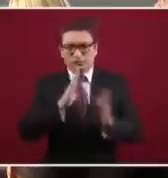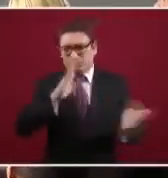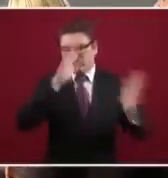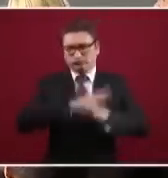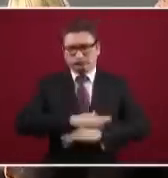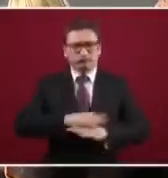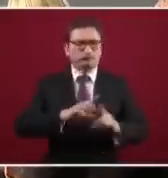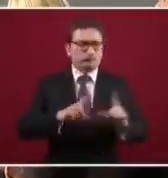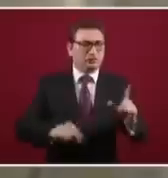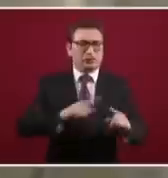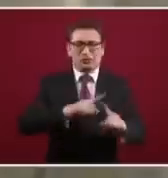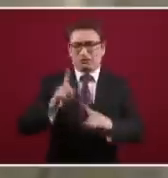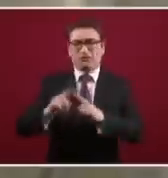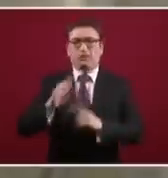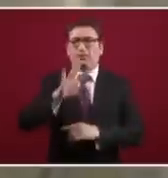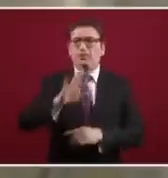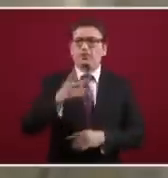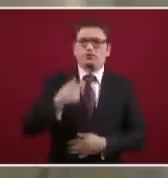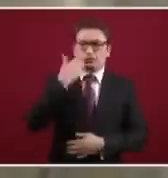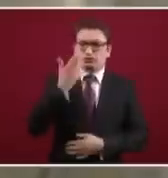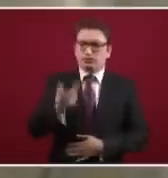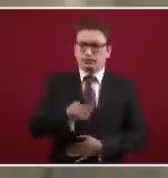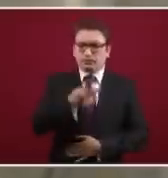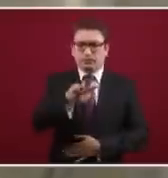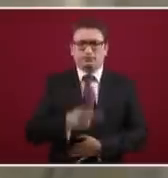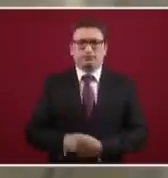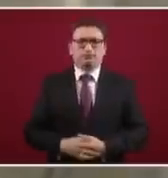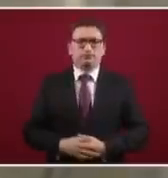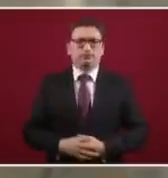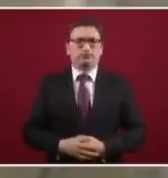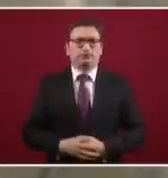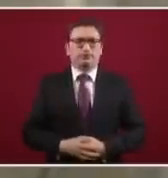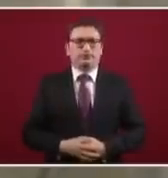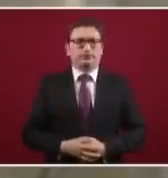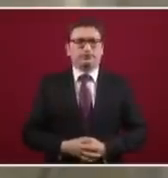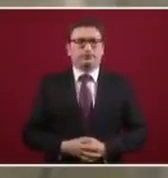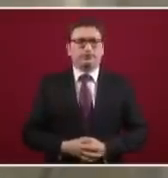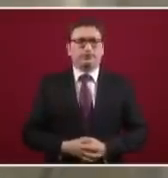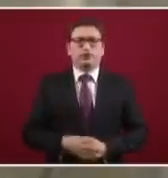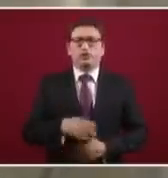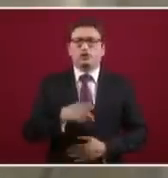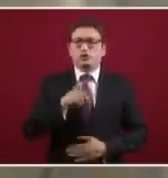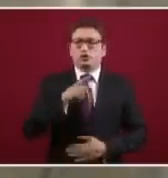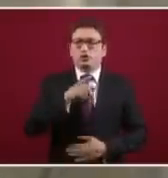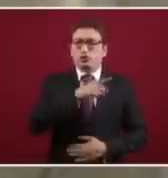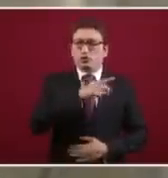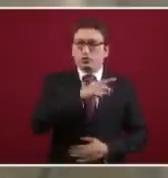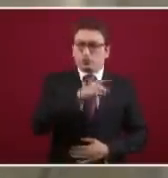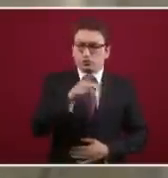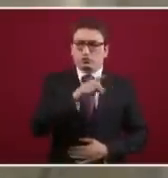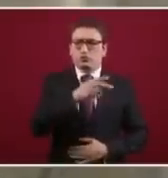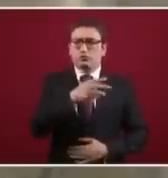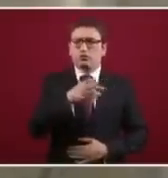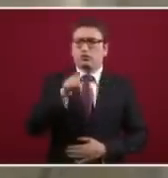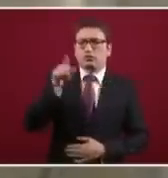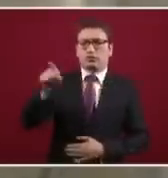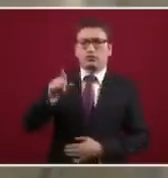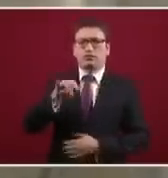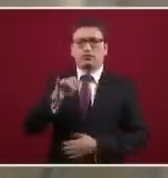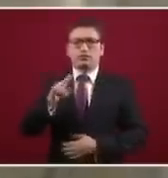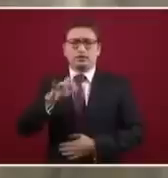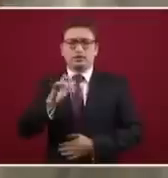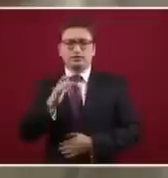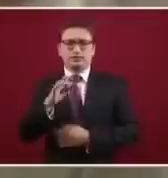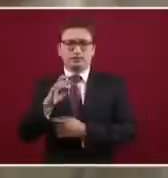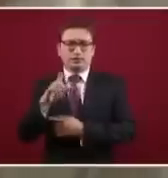¿no? Pero yo quisiera preguntarle, ¿cómo es que va a convencer usted a Iván Archibaldo, a